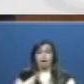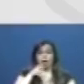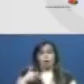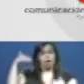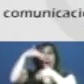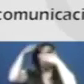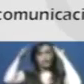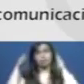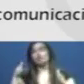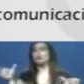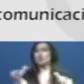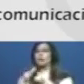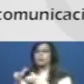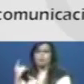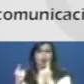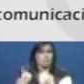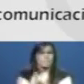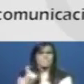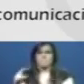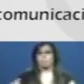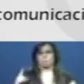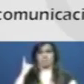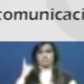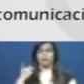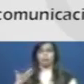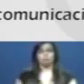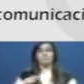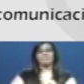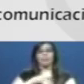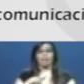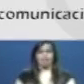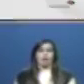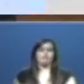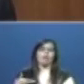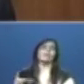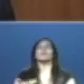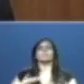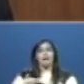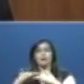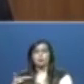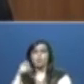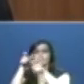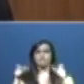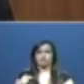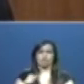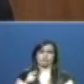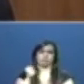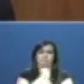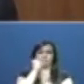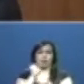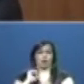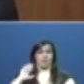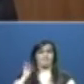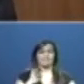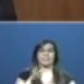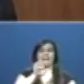de los colectivos con mayor necesidad social y así ofrece ayudas a trabajadores afectados por expedientes de regulación de empleo